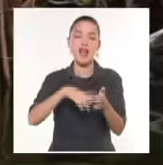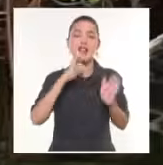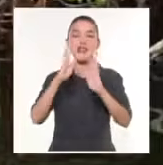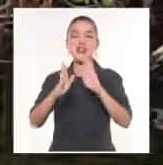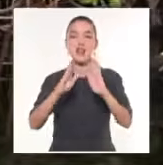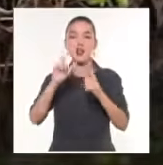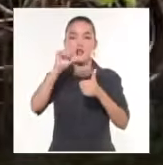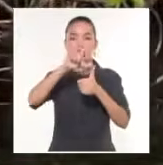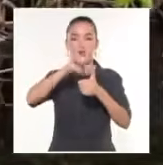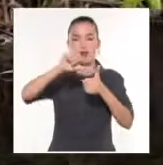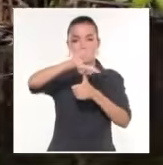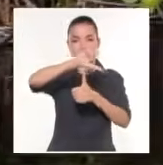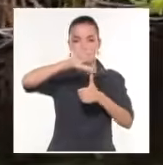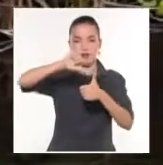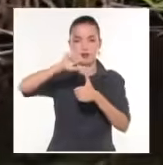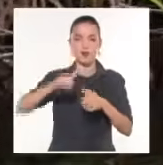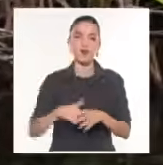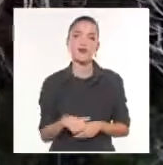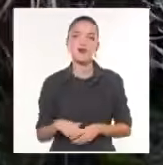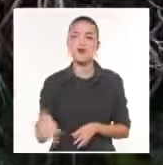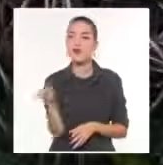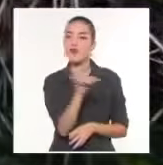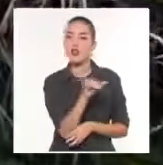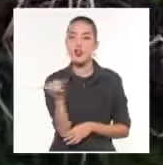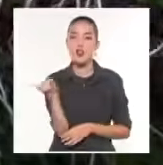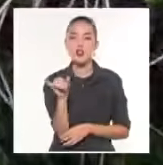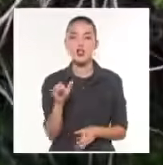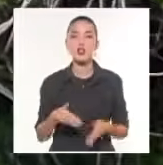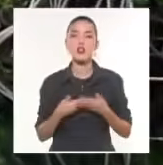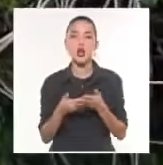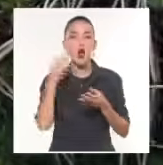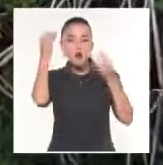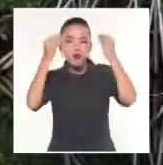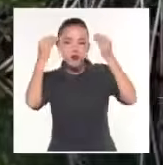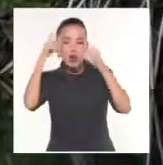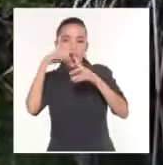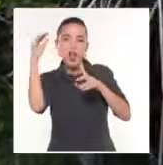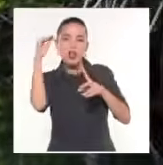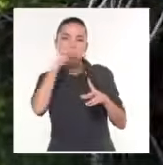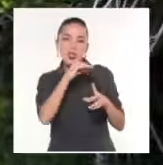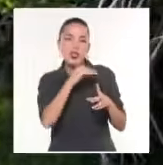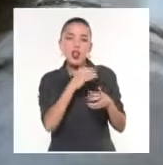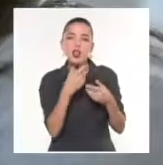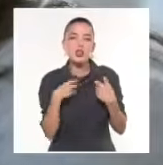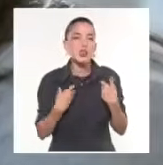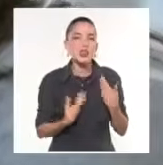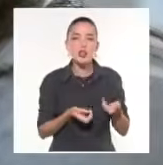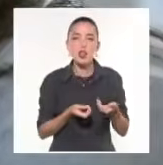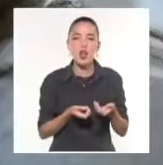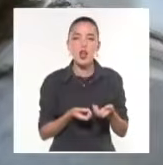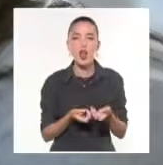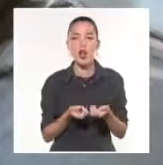es promover la toma de muestras y los análisis a través de técnicas nucleares e isotópicas. El primer